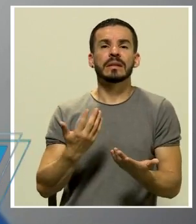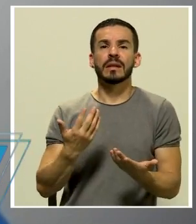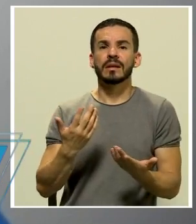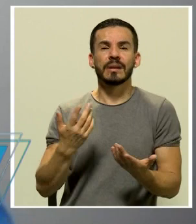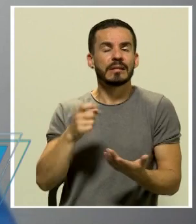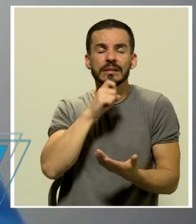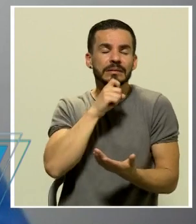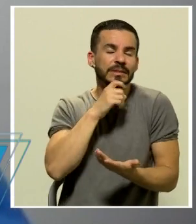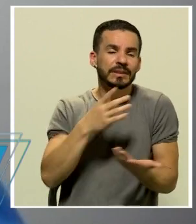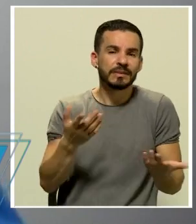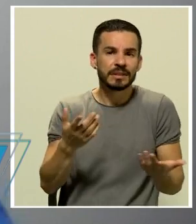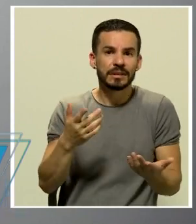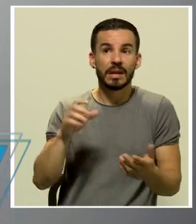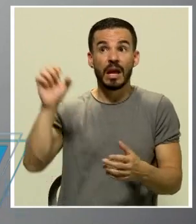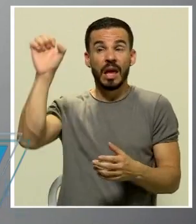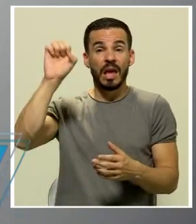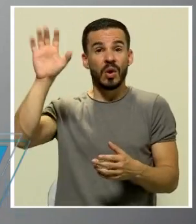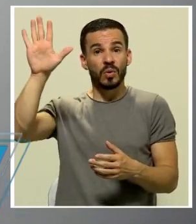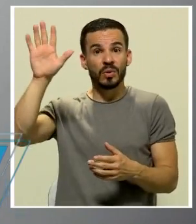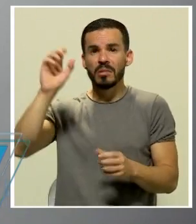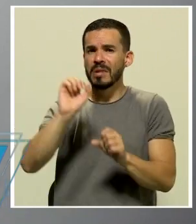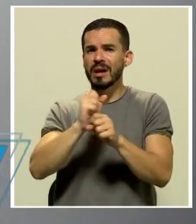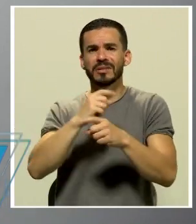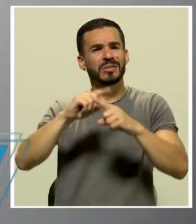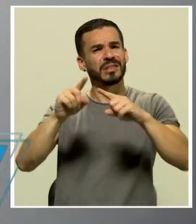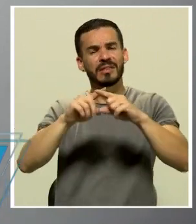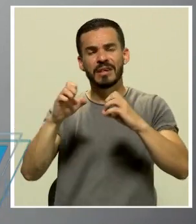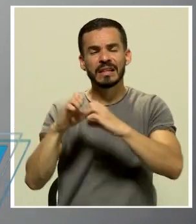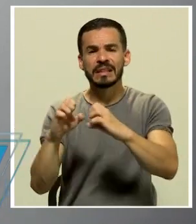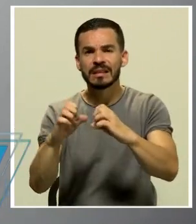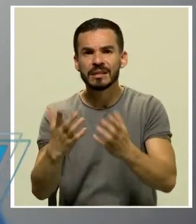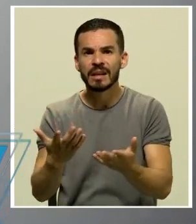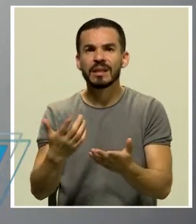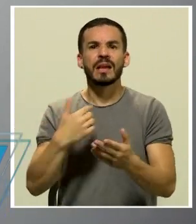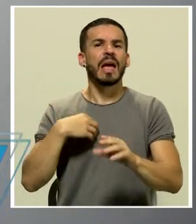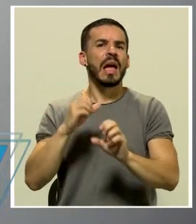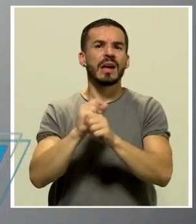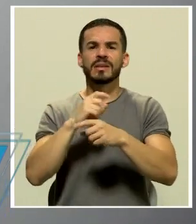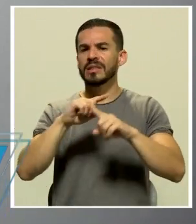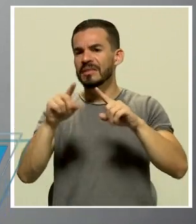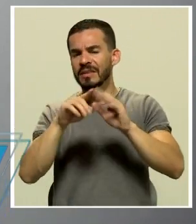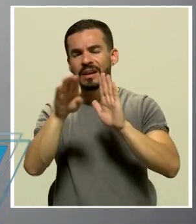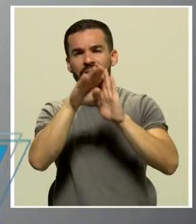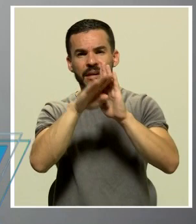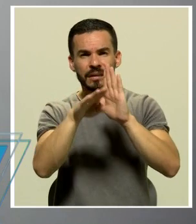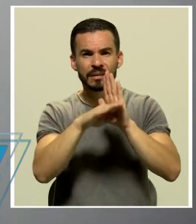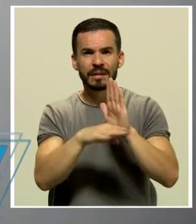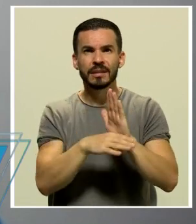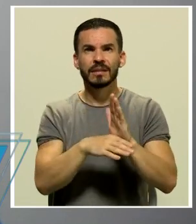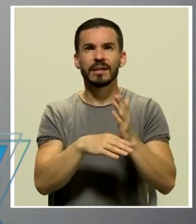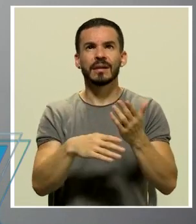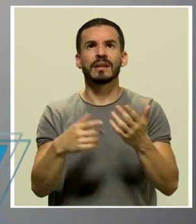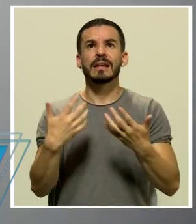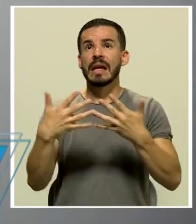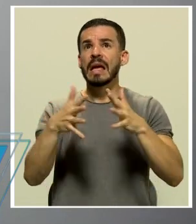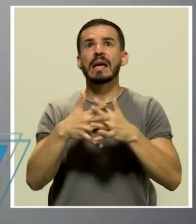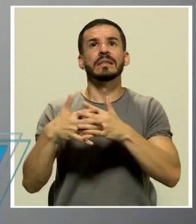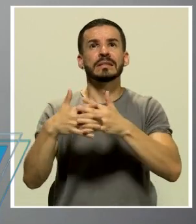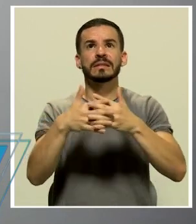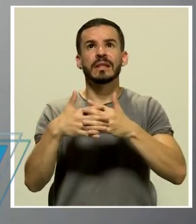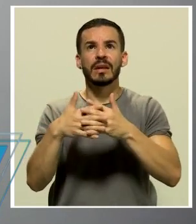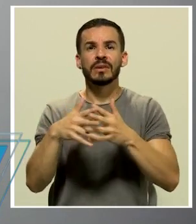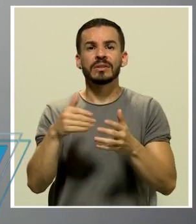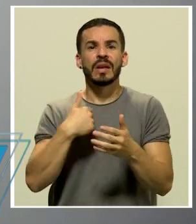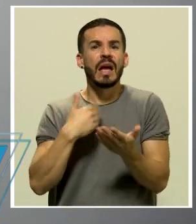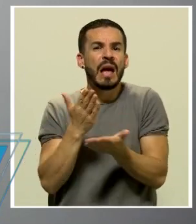muy difícil. En Europa han hecho de todo, han creado toda clase de reglas. En Estados Unidos hay